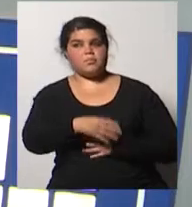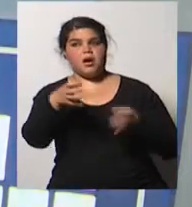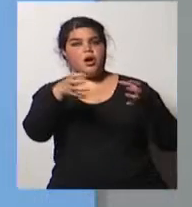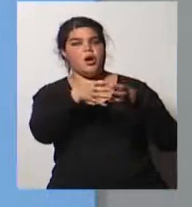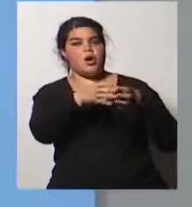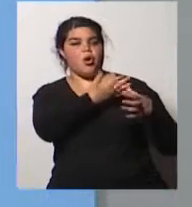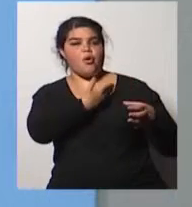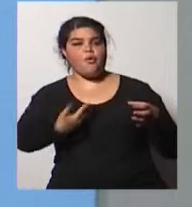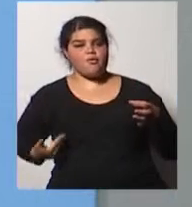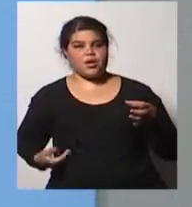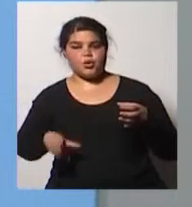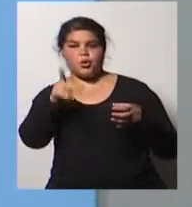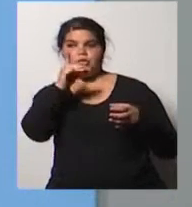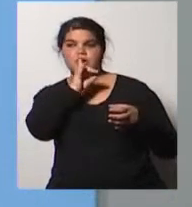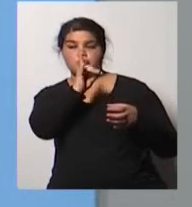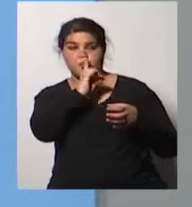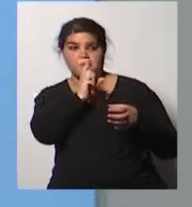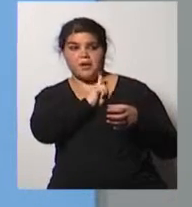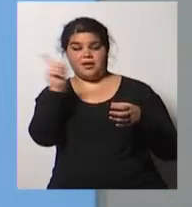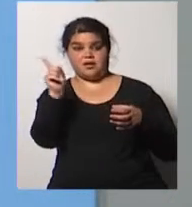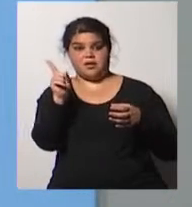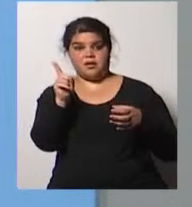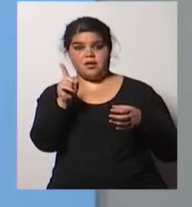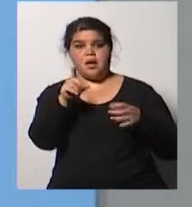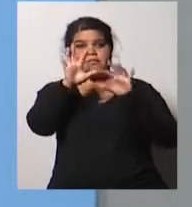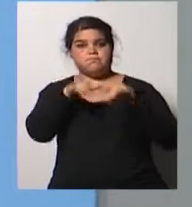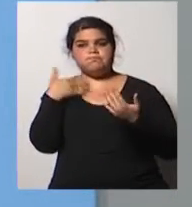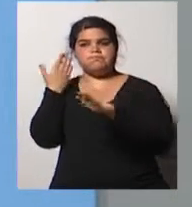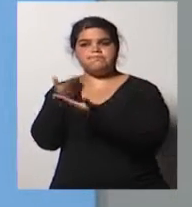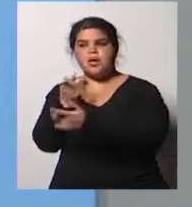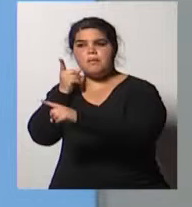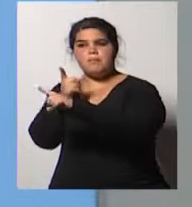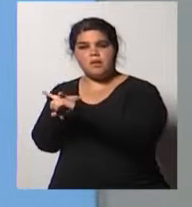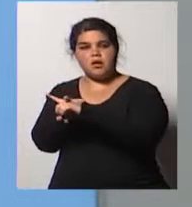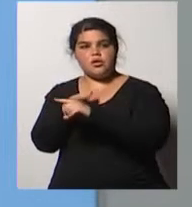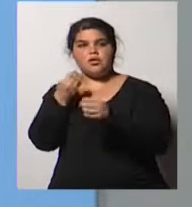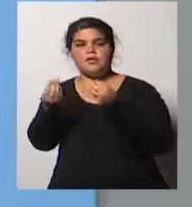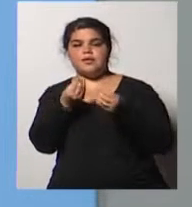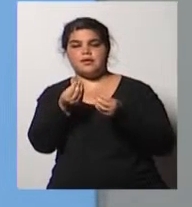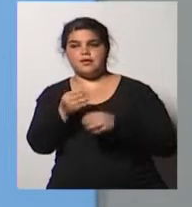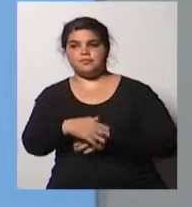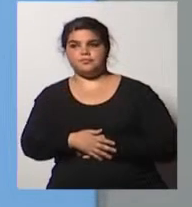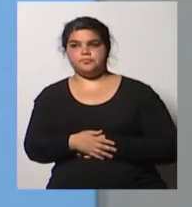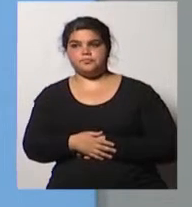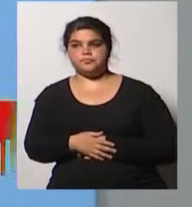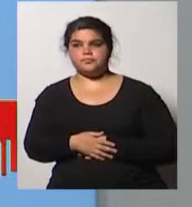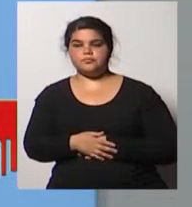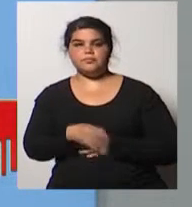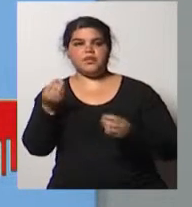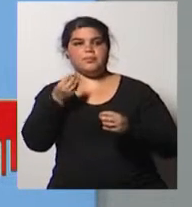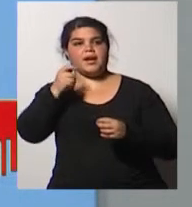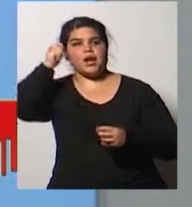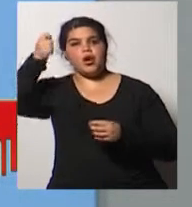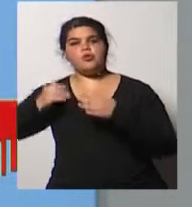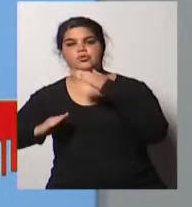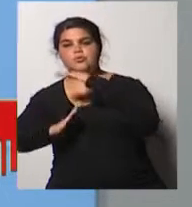Tucumán ha recurrido el fallo y estaba la posibilidad de que presentara un per saltum justamente para que el tema quedara en manos de la Corte Suprema